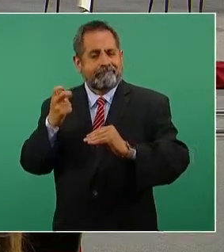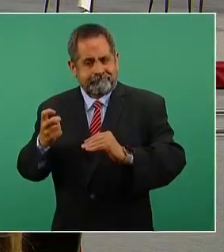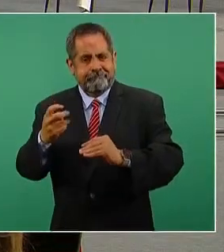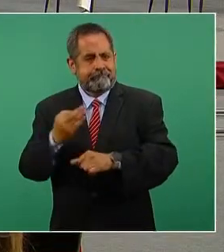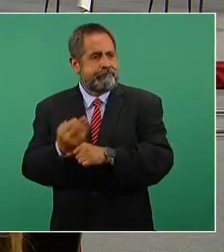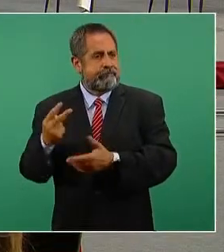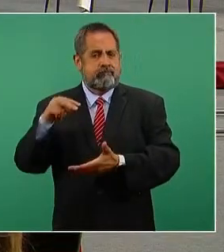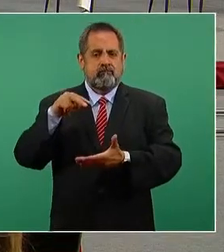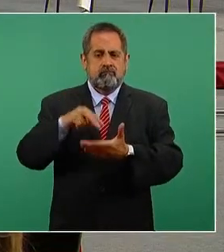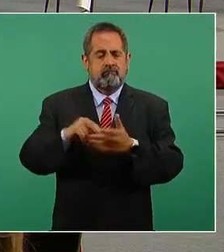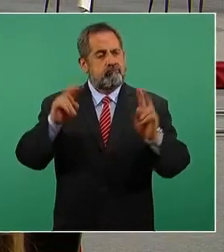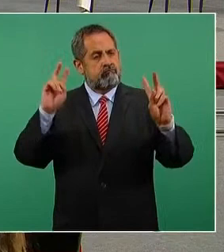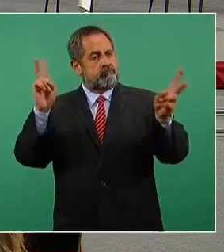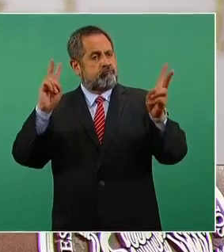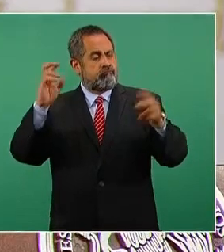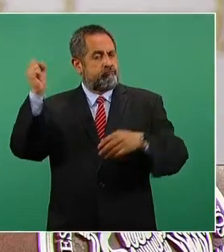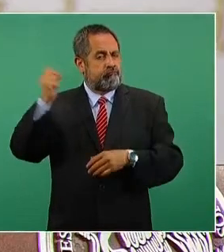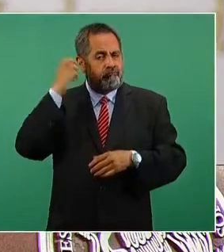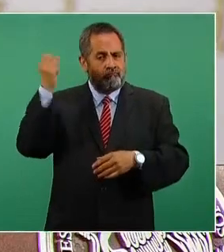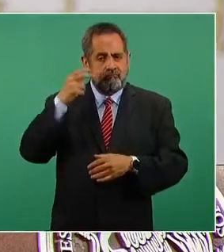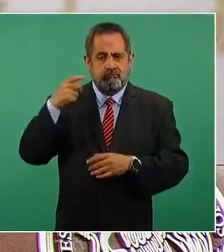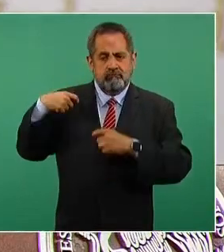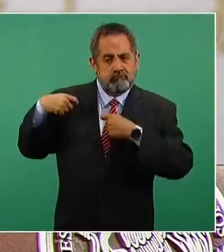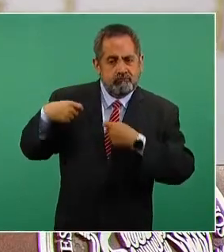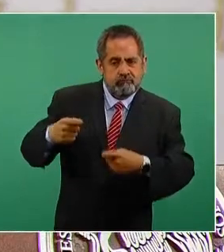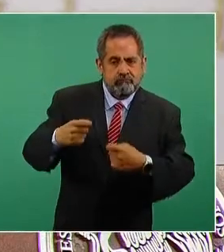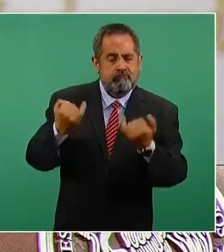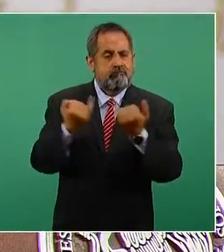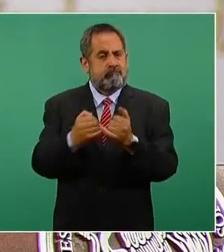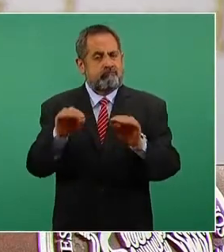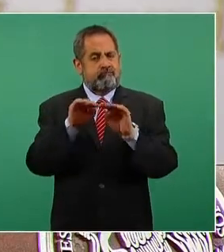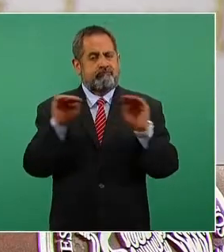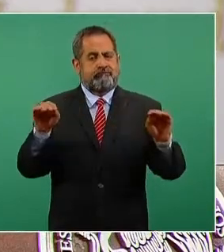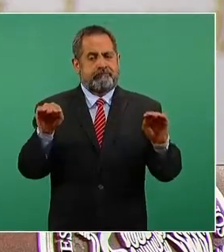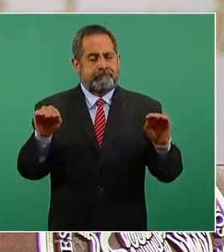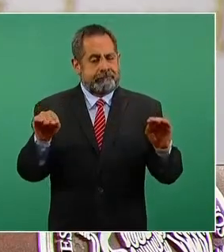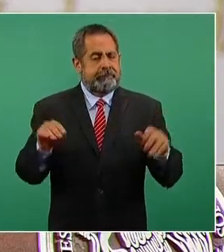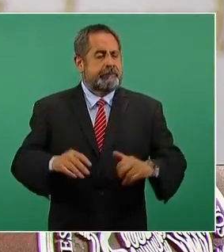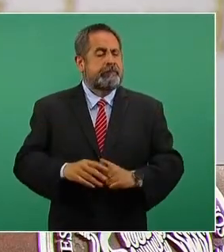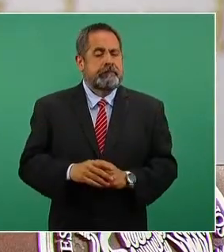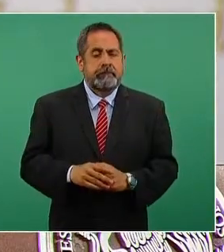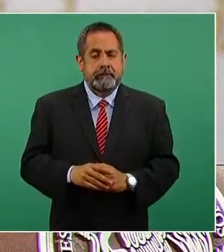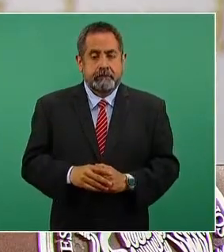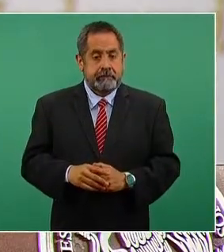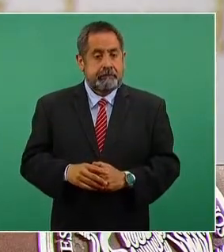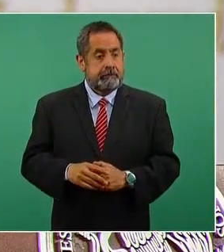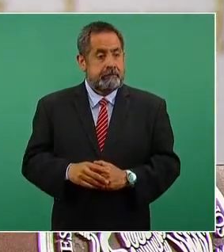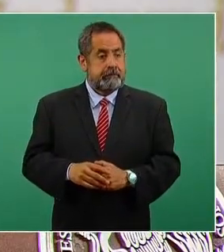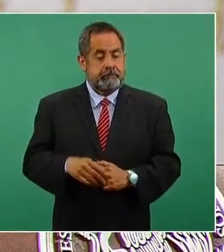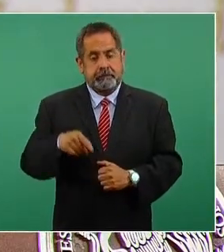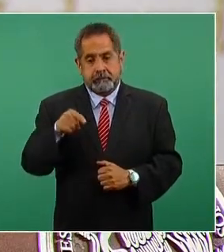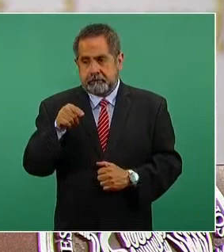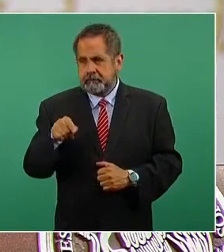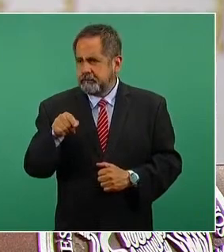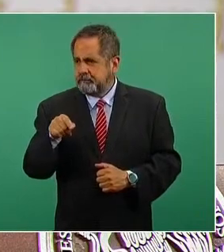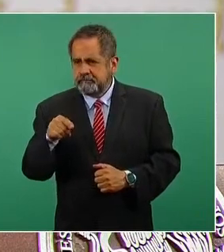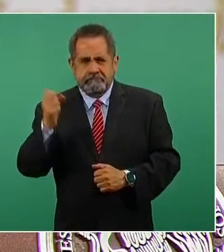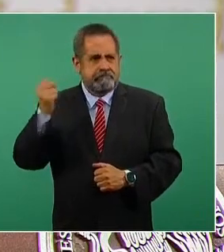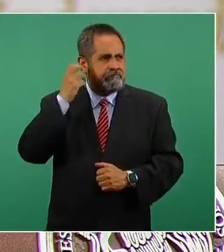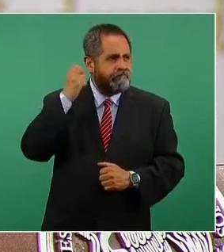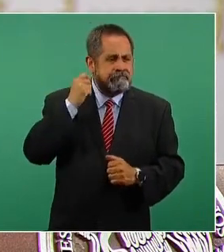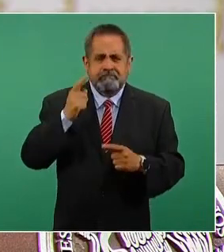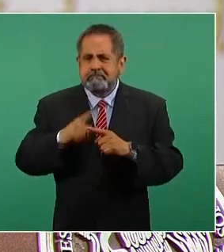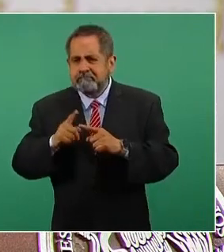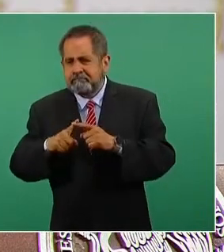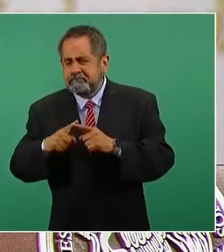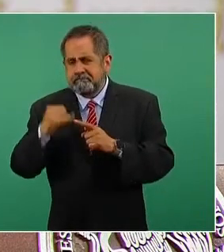al foro Generación Igualdad. And it draws energy in the belief that collaboration, solidarity, la creencia de